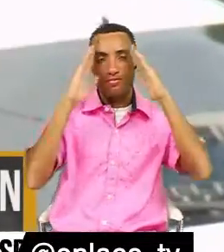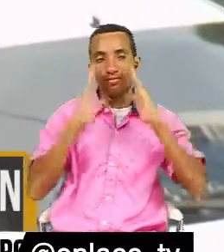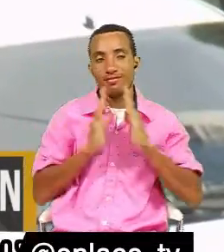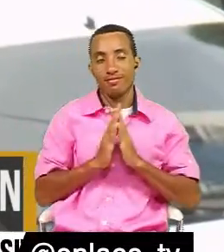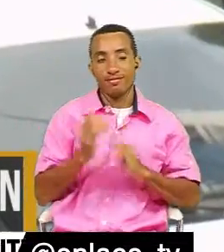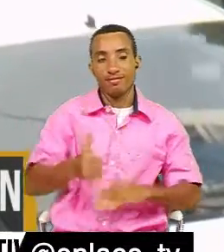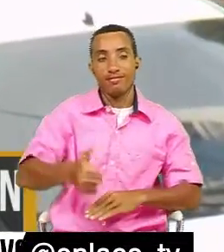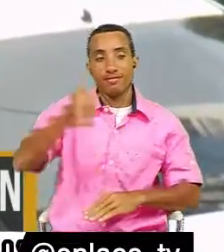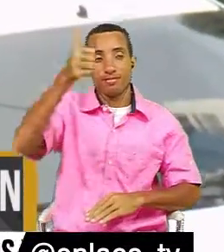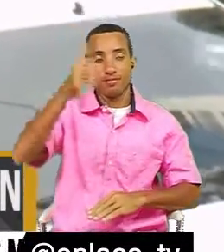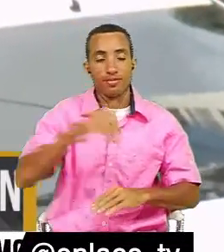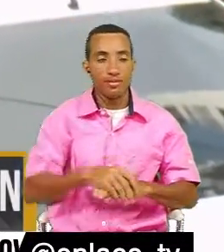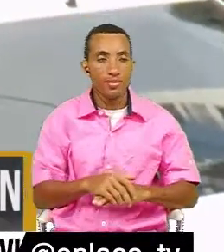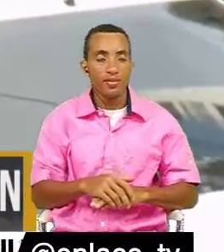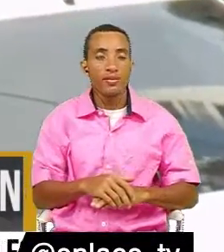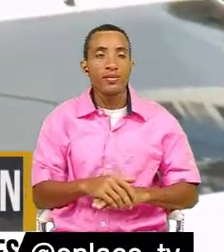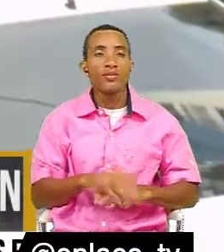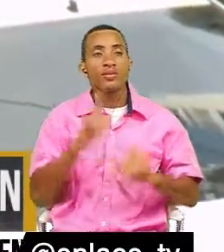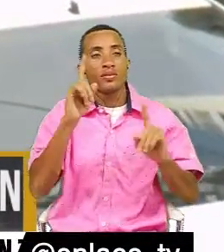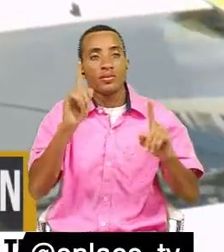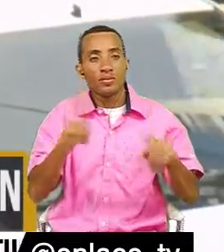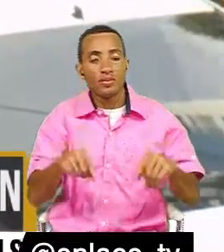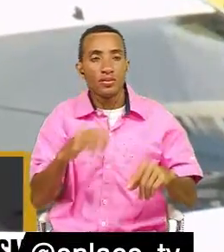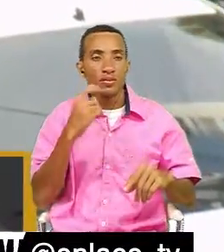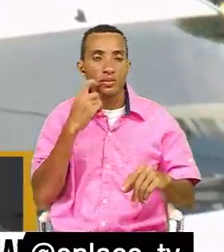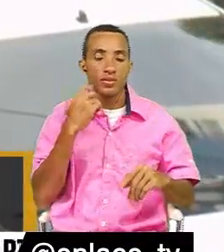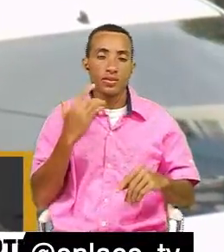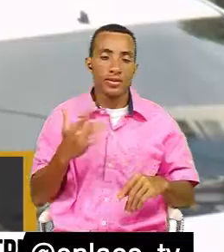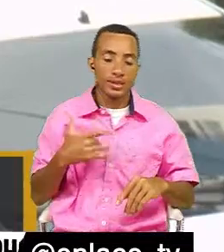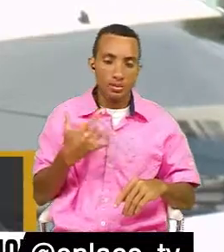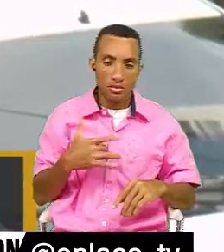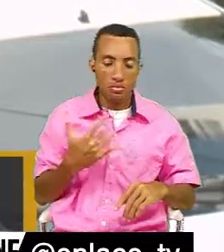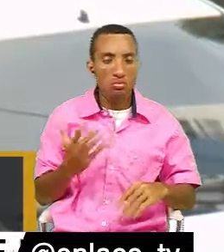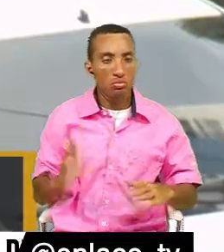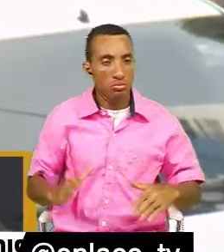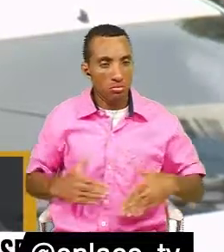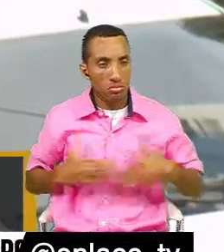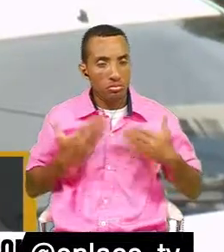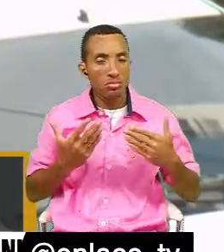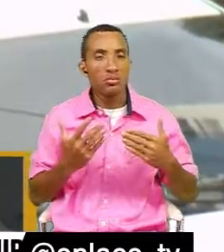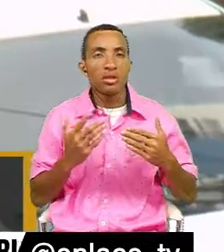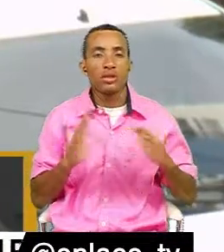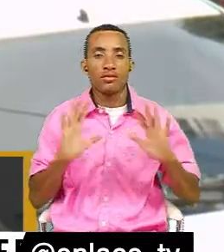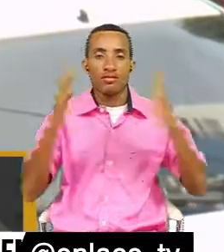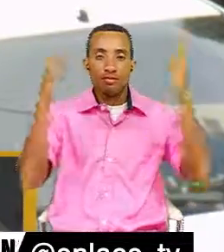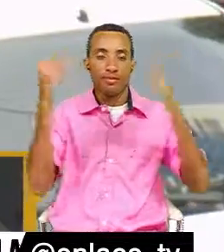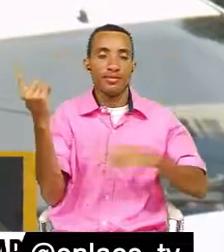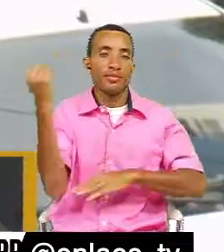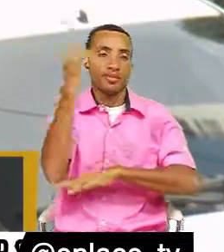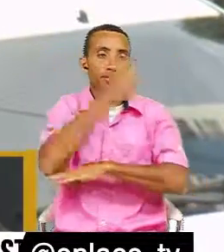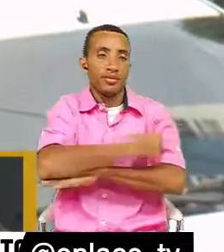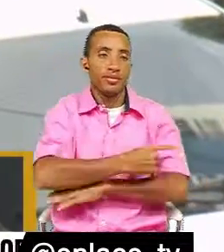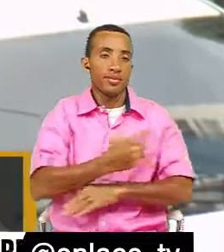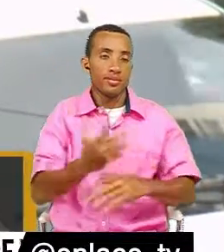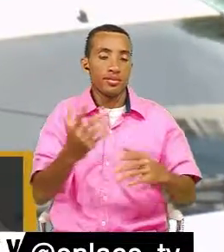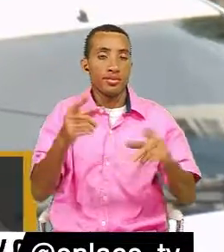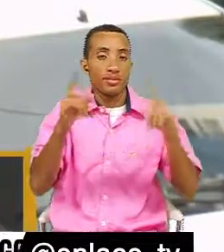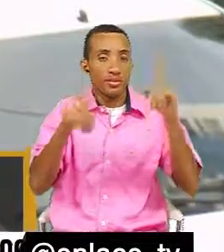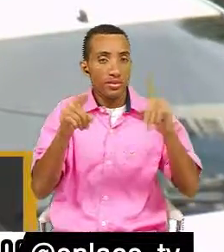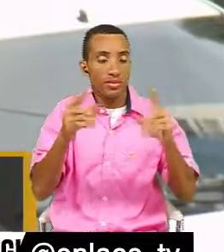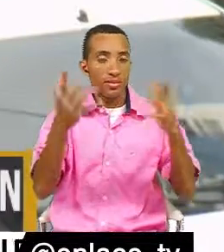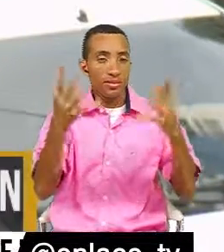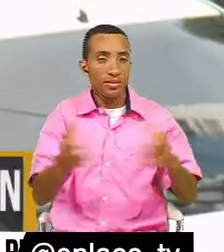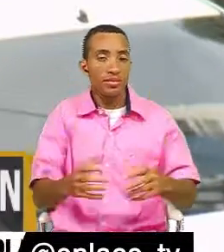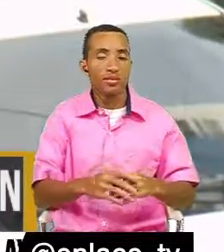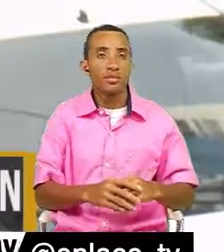bastante escasos, pero de pronto el ánimo y la actitud de los compañeros pues es festejar ese día. Algunos quieren festejar específicamente el Día